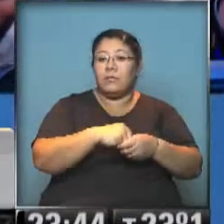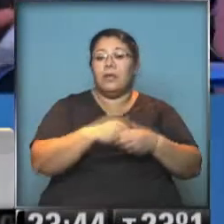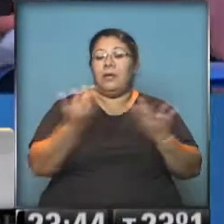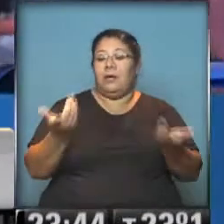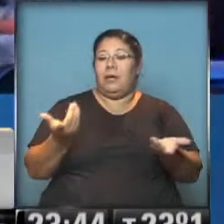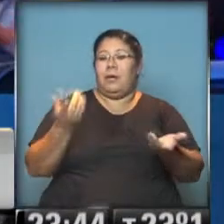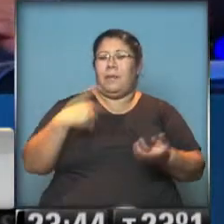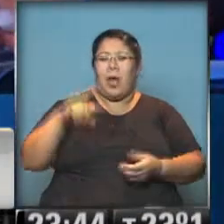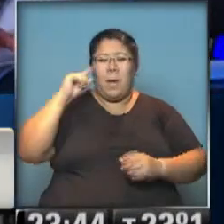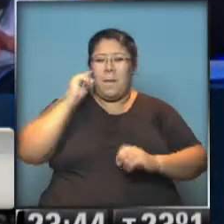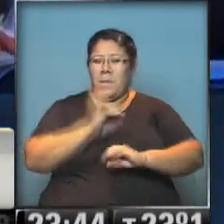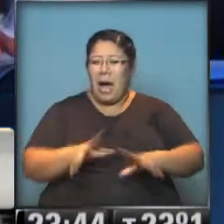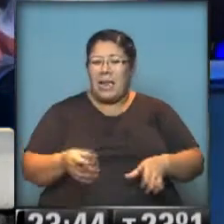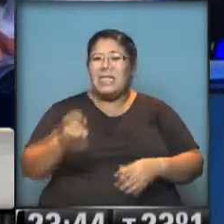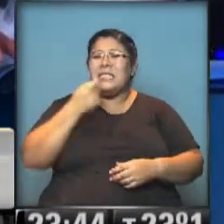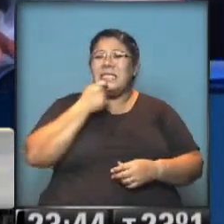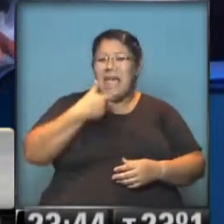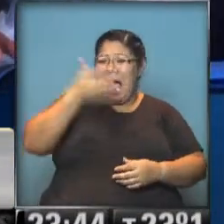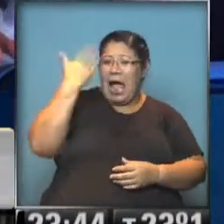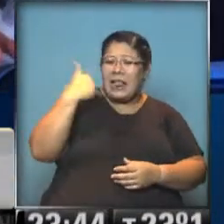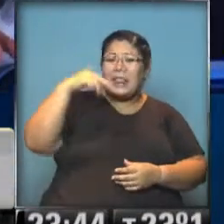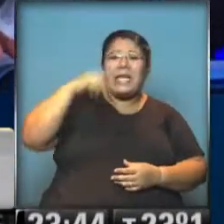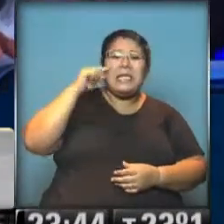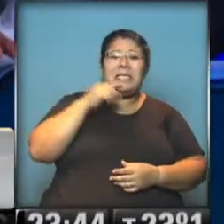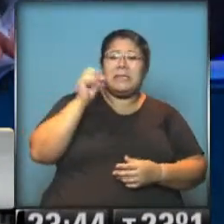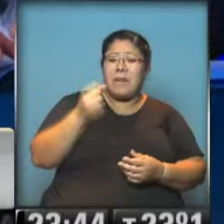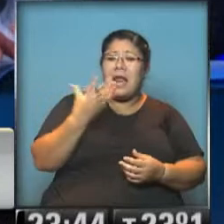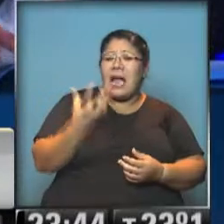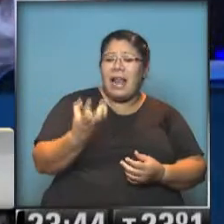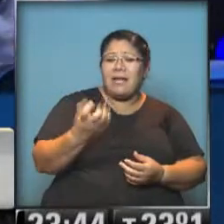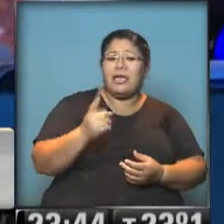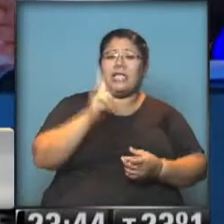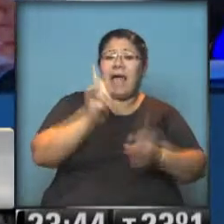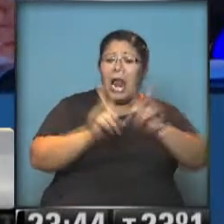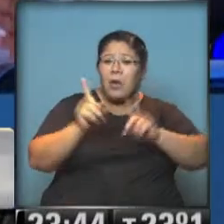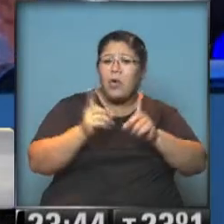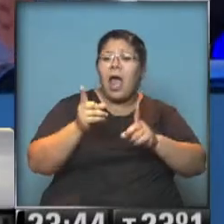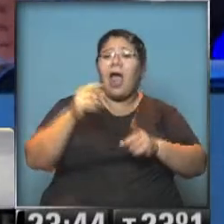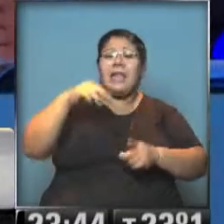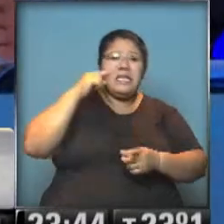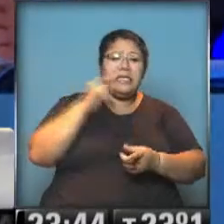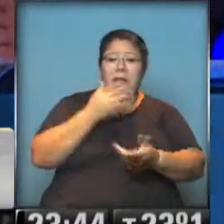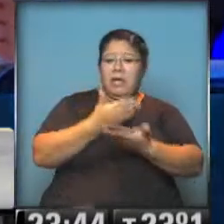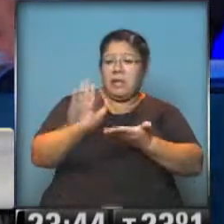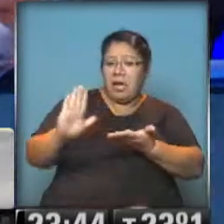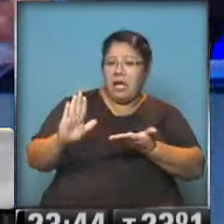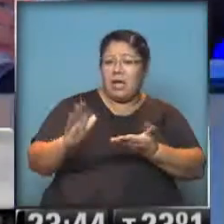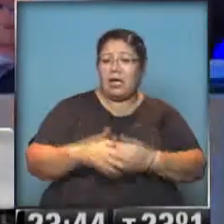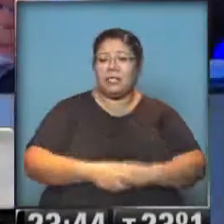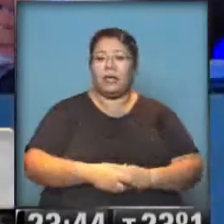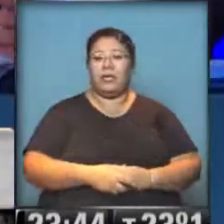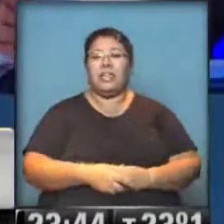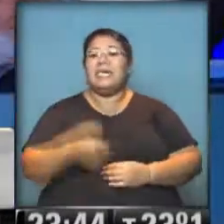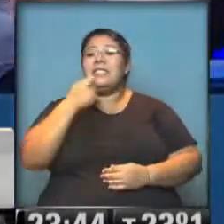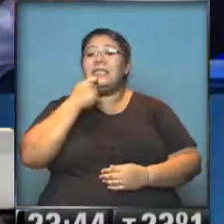la mayoría de esas escuchas y también la CIDE. Tengan en cuenta esto. Lo primero es la materialidad. Si no hay